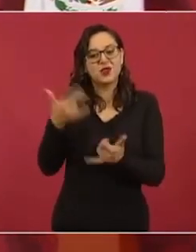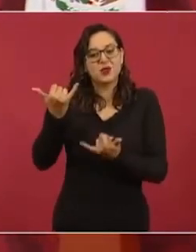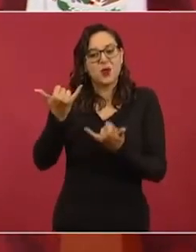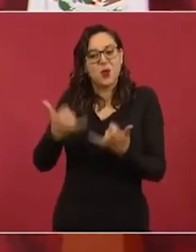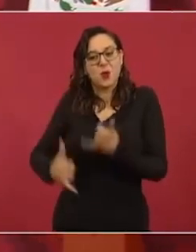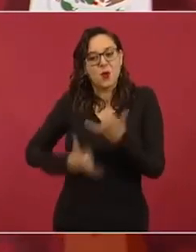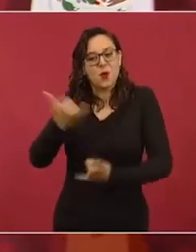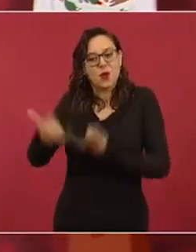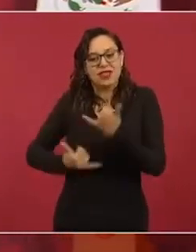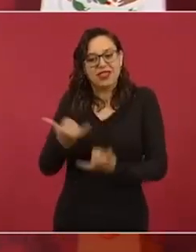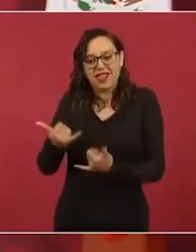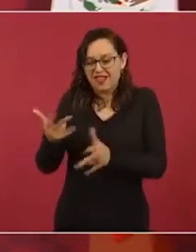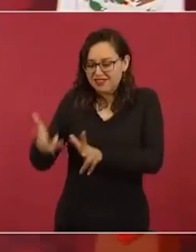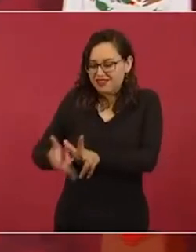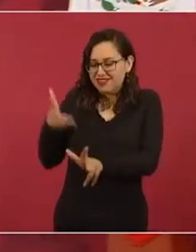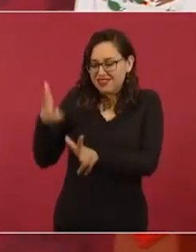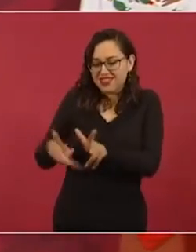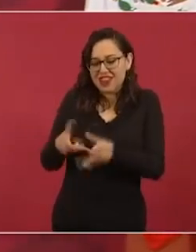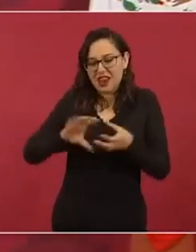en el desfile.